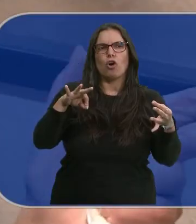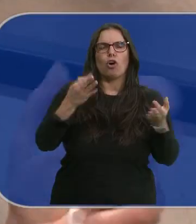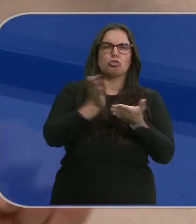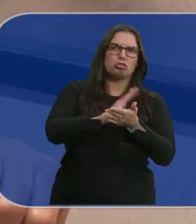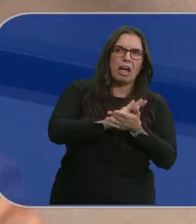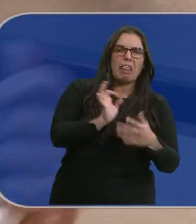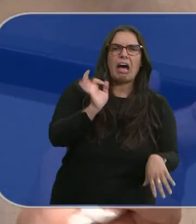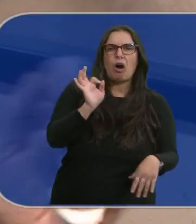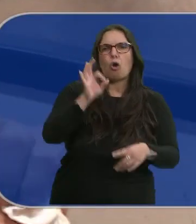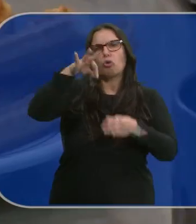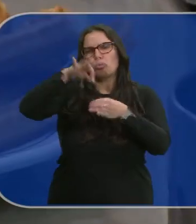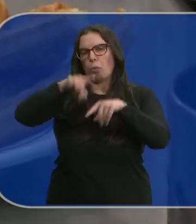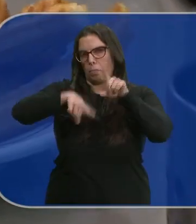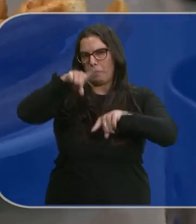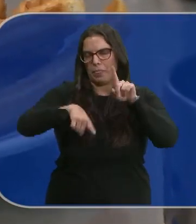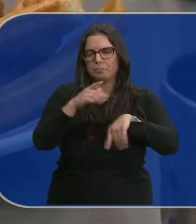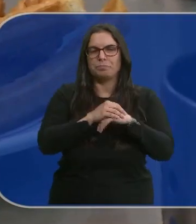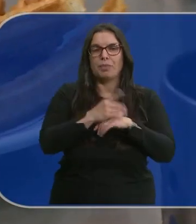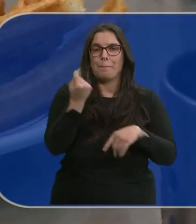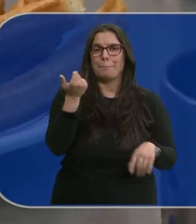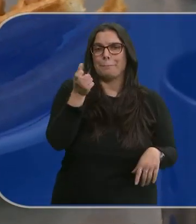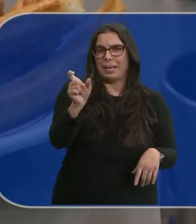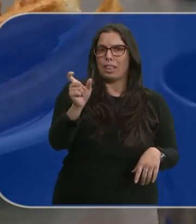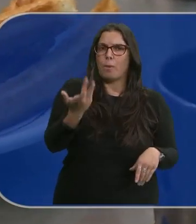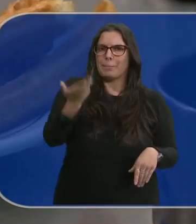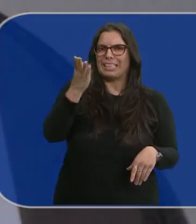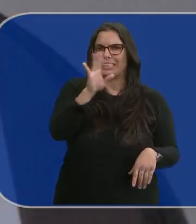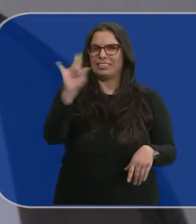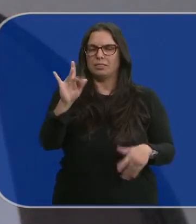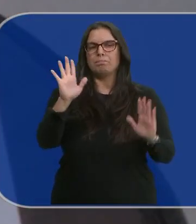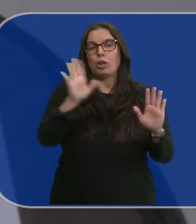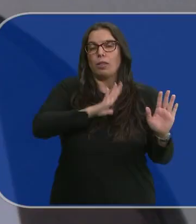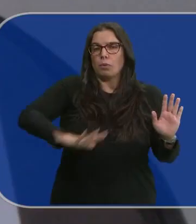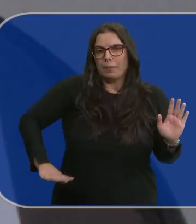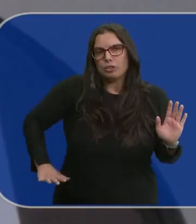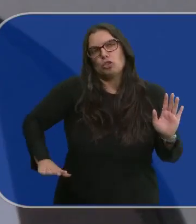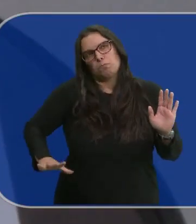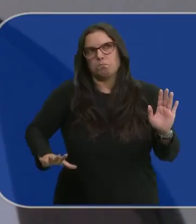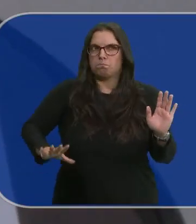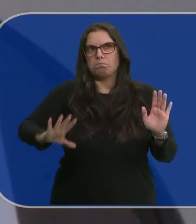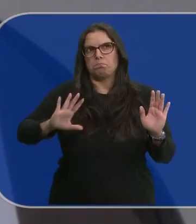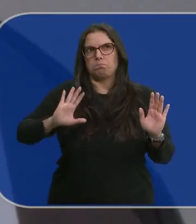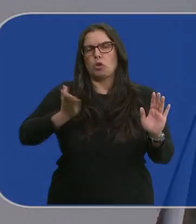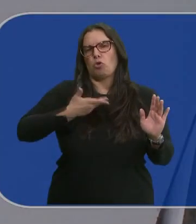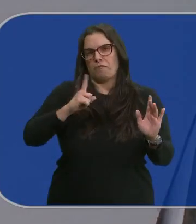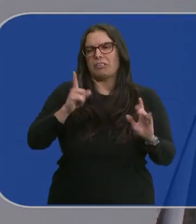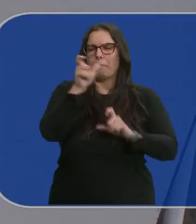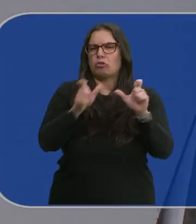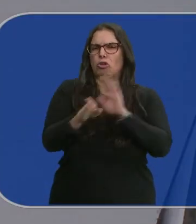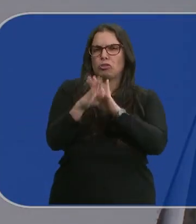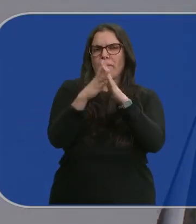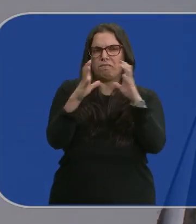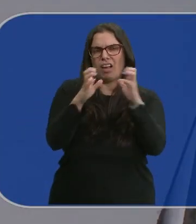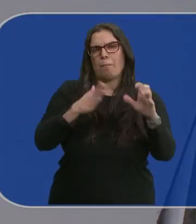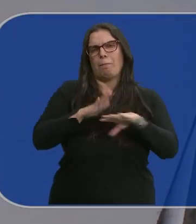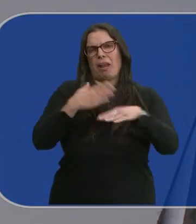con tostada o con churros. El precio, aunque se haya elevado, parece que por el momento no mitiga las ganas de disfrutar